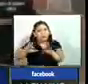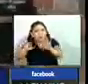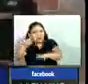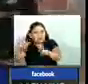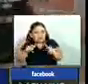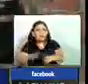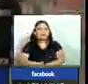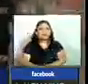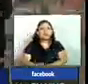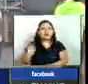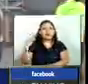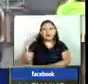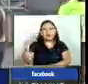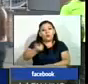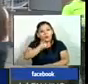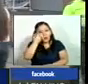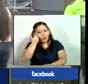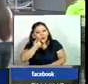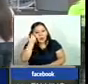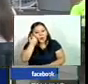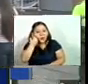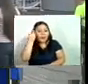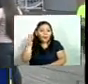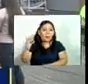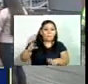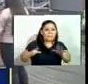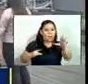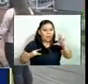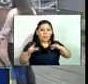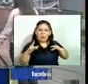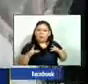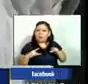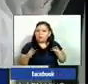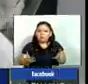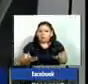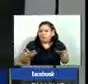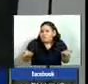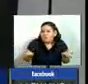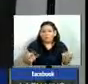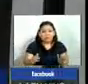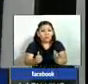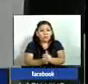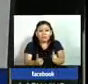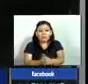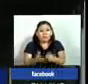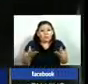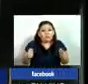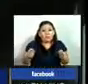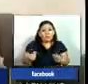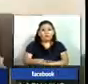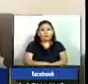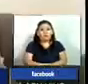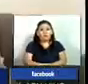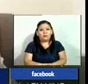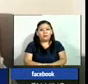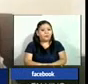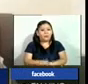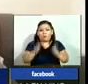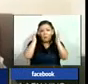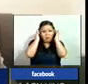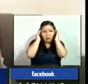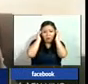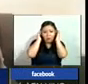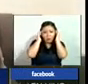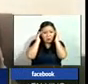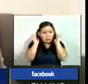Y es que para estos jóvenes estar expuestos a contagiarse de COVID-19 no es un temor No sentimos ninguna preocupación en el